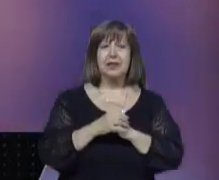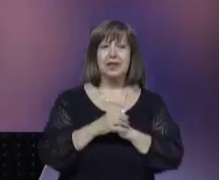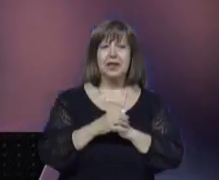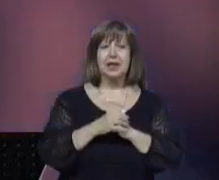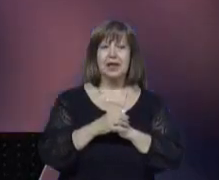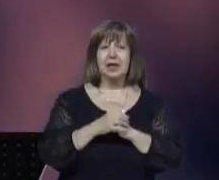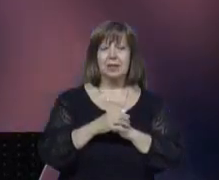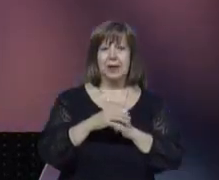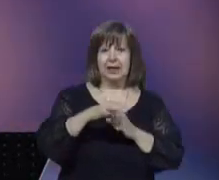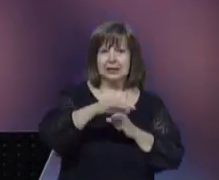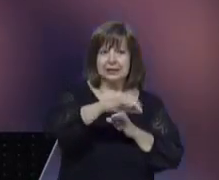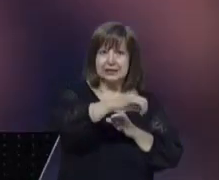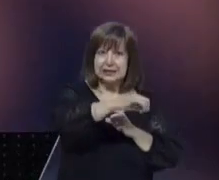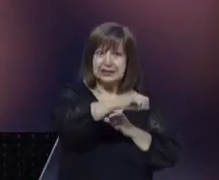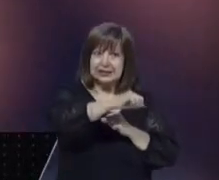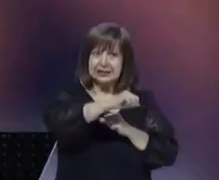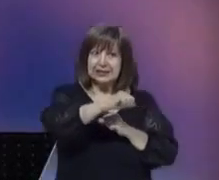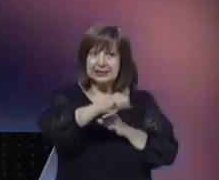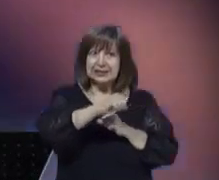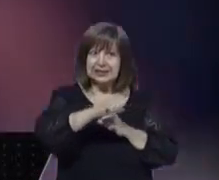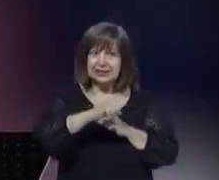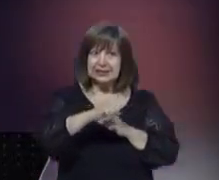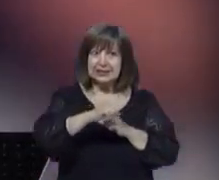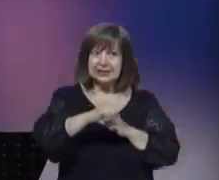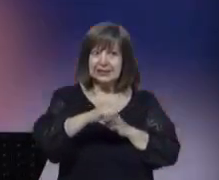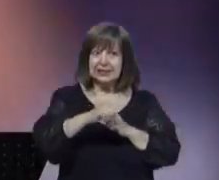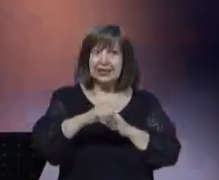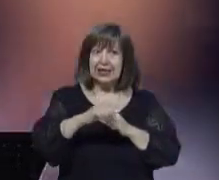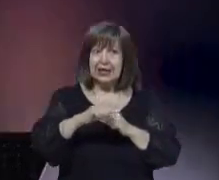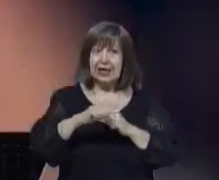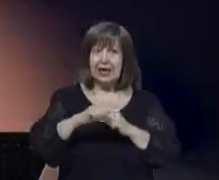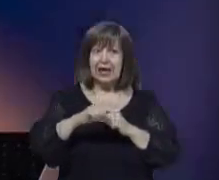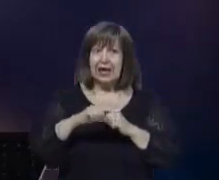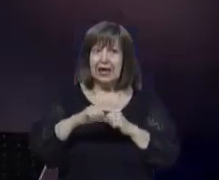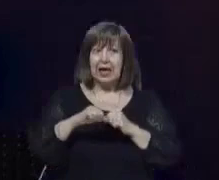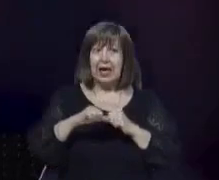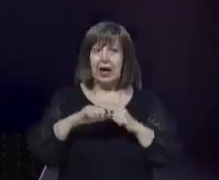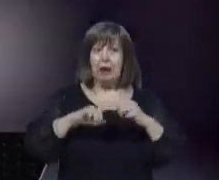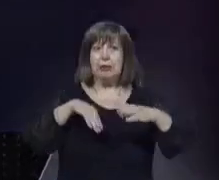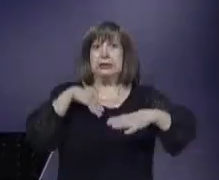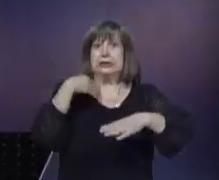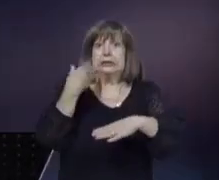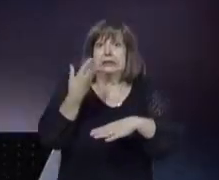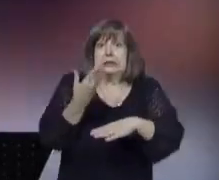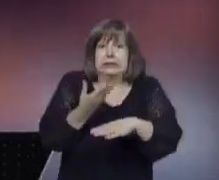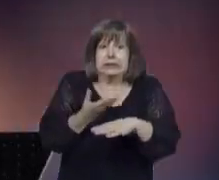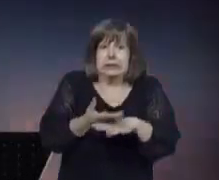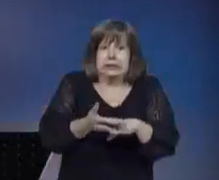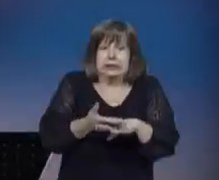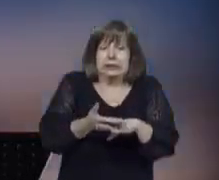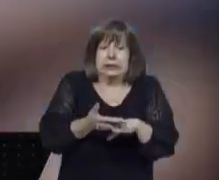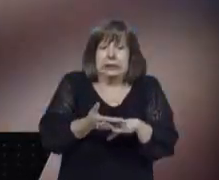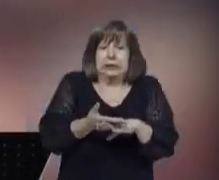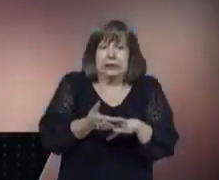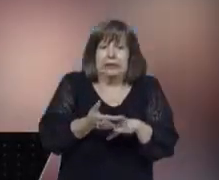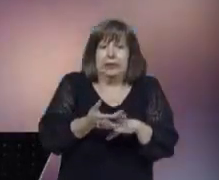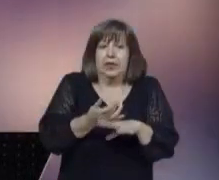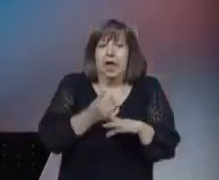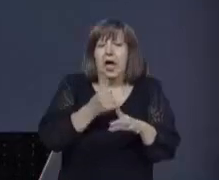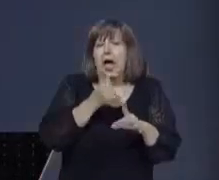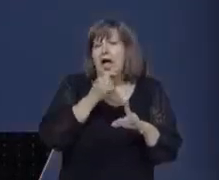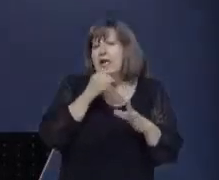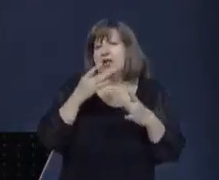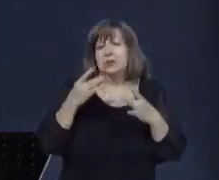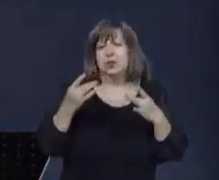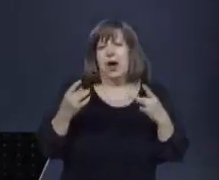más cercano, que es uno de los celulares de los fanáticos que están entre el público. Y logra, mira, ahí está la caída.